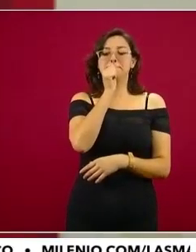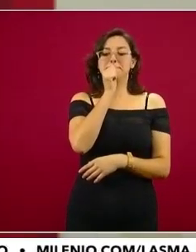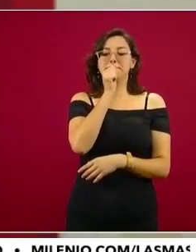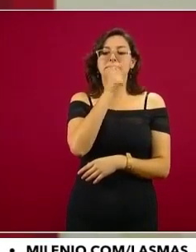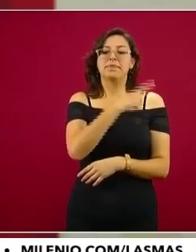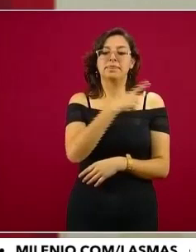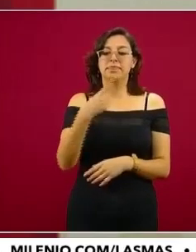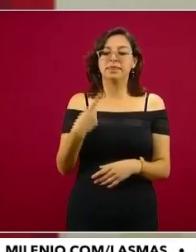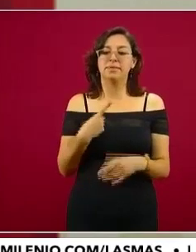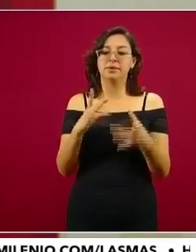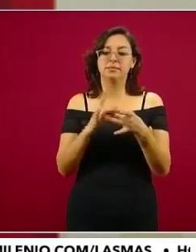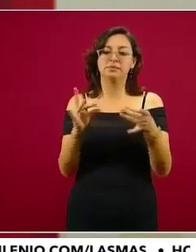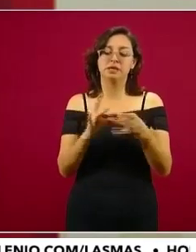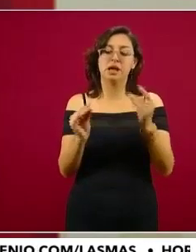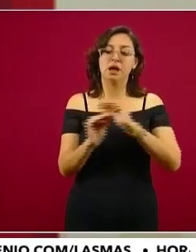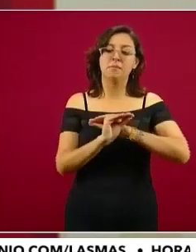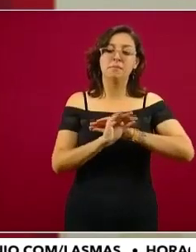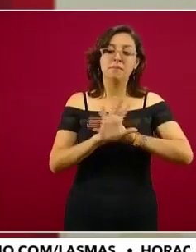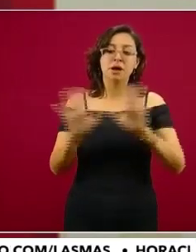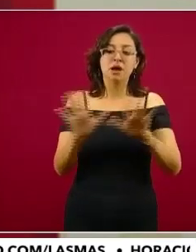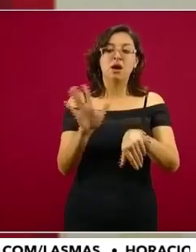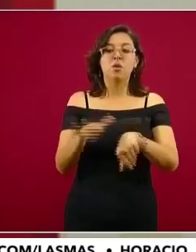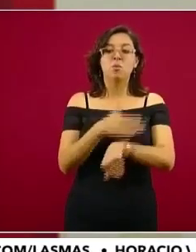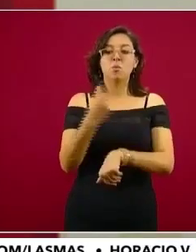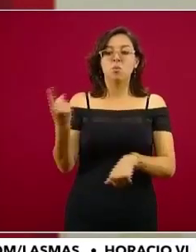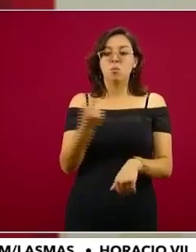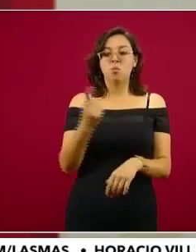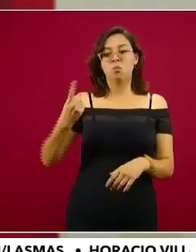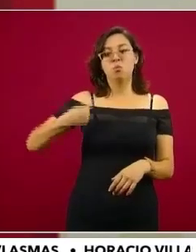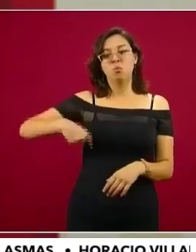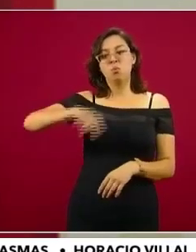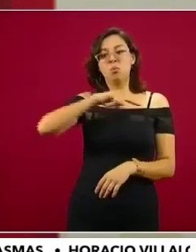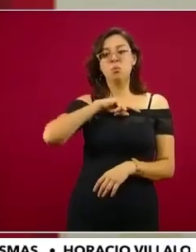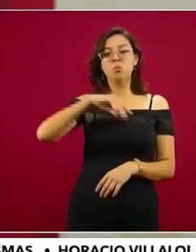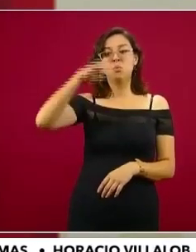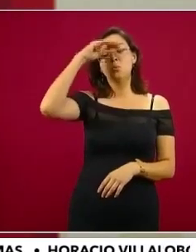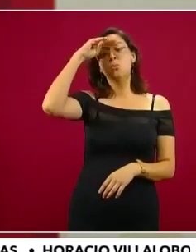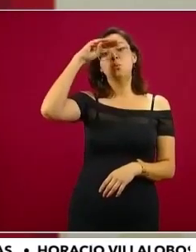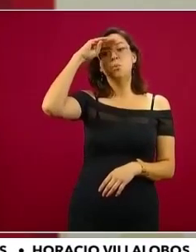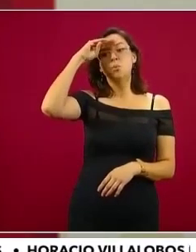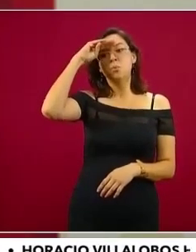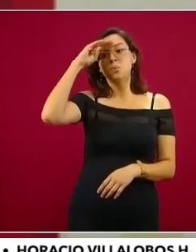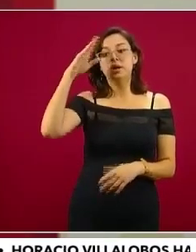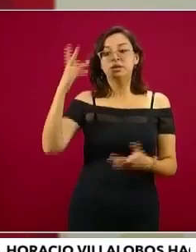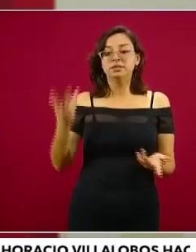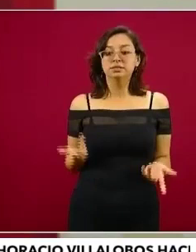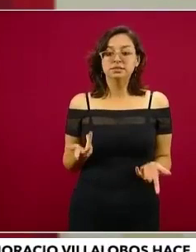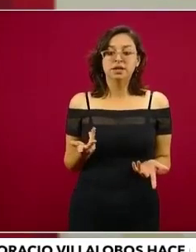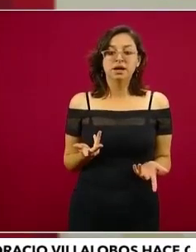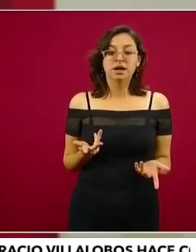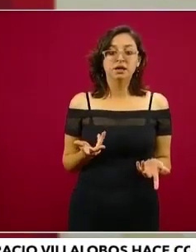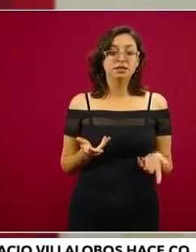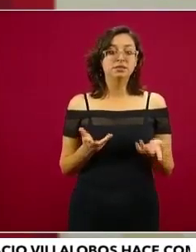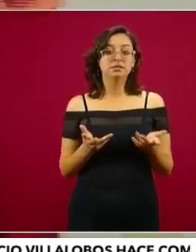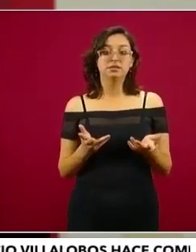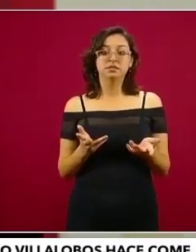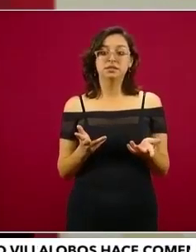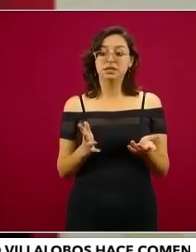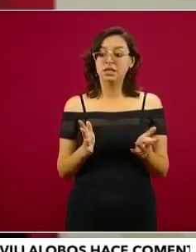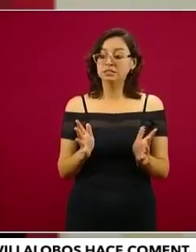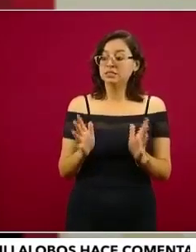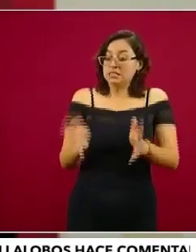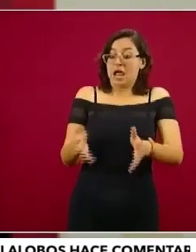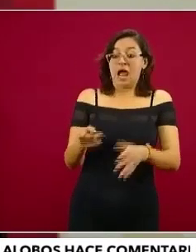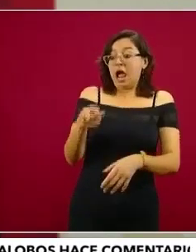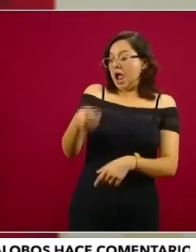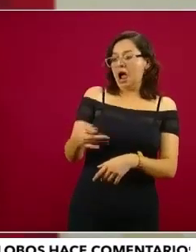importante considerarlo porque no debemos pasar de la evidencia científica inicial al uso